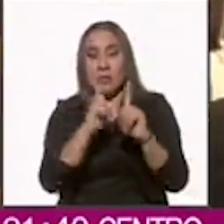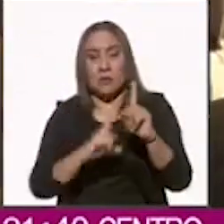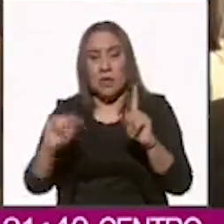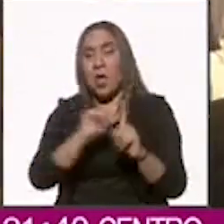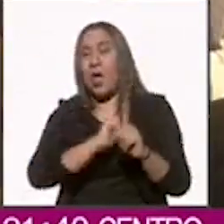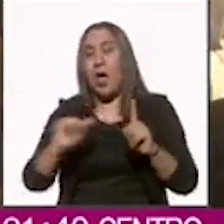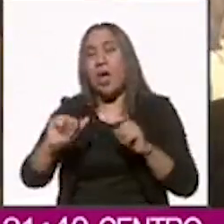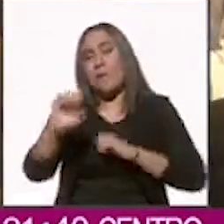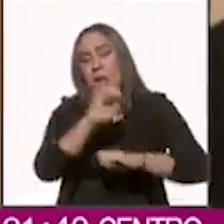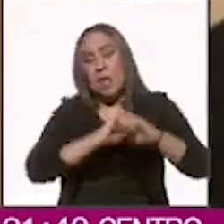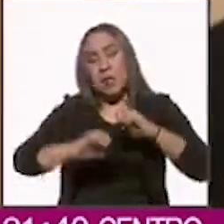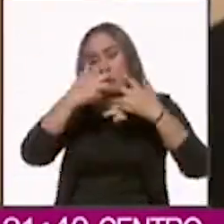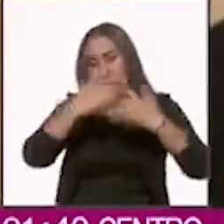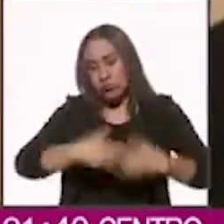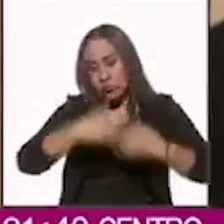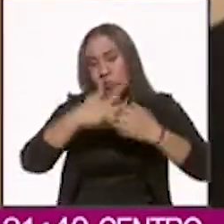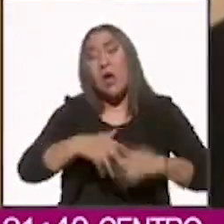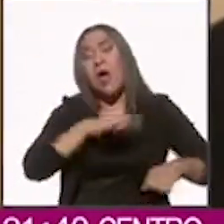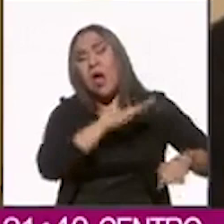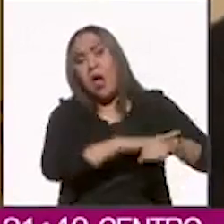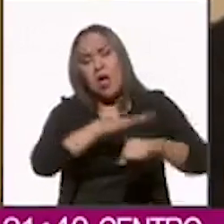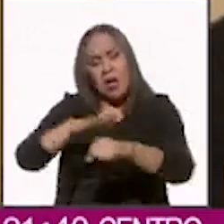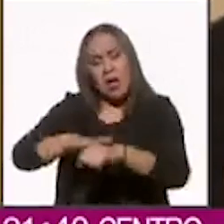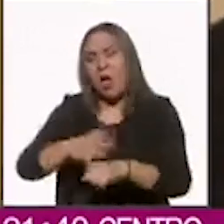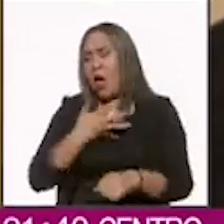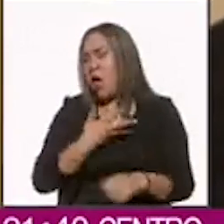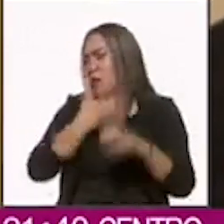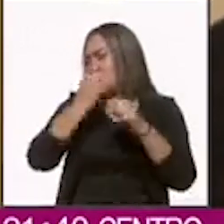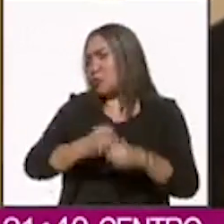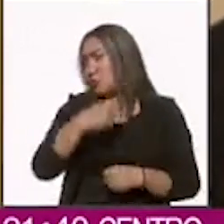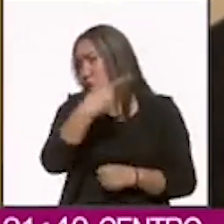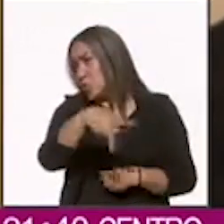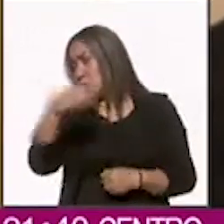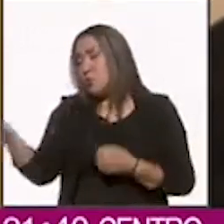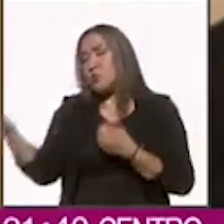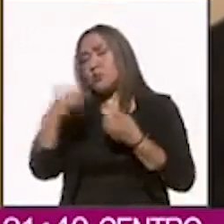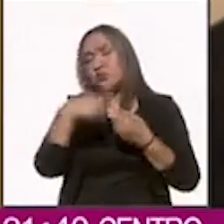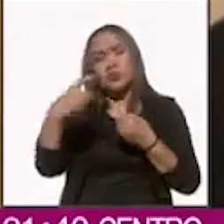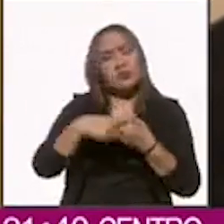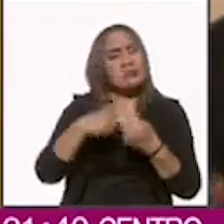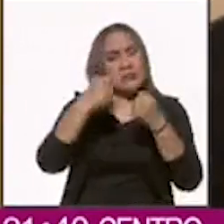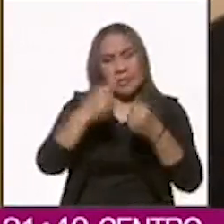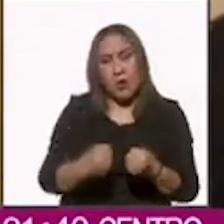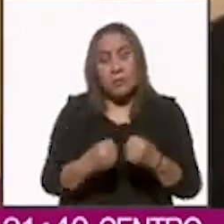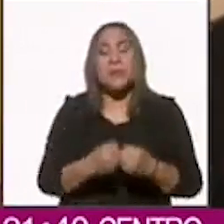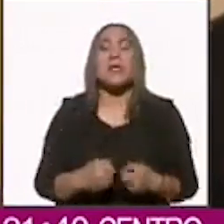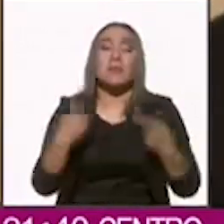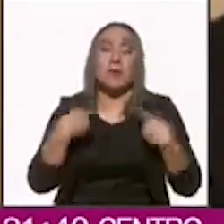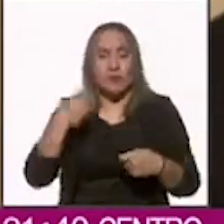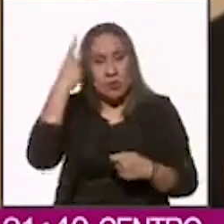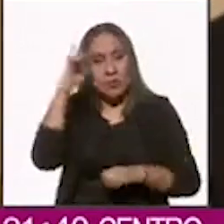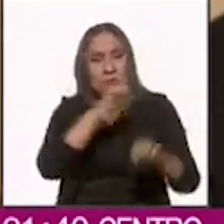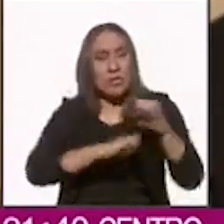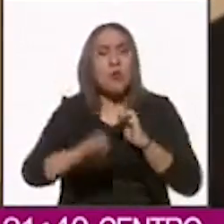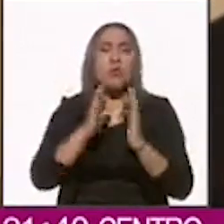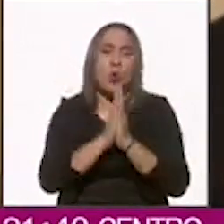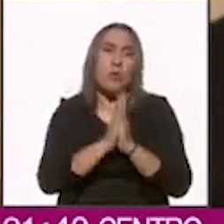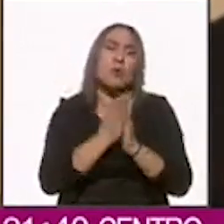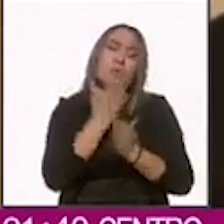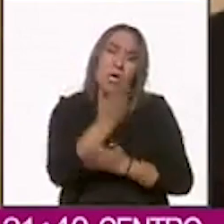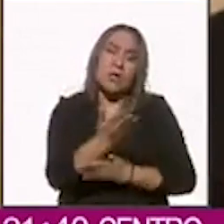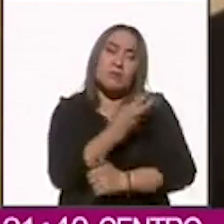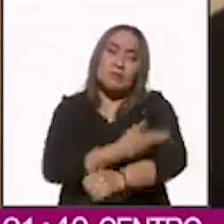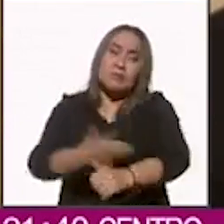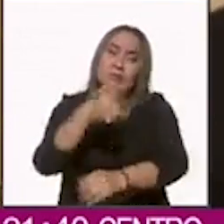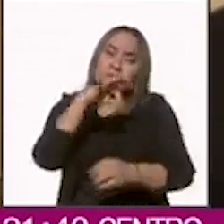Cámaras Industriales, dijo que estarán garantizadas sus inversiones. Por su parte, los industriales pidieron un proceso electoral en el